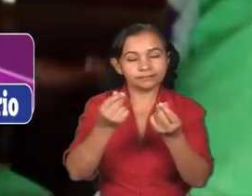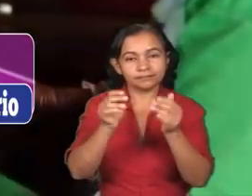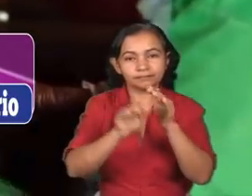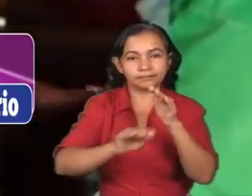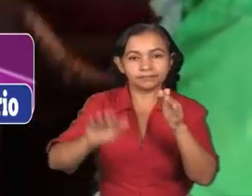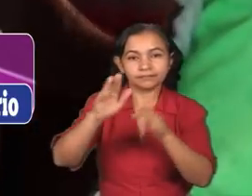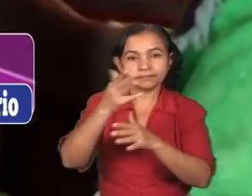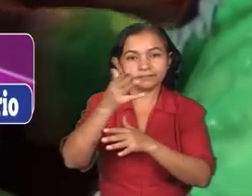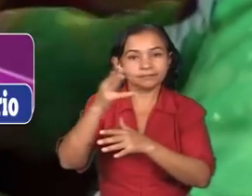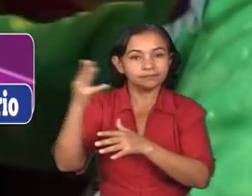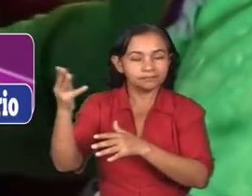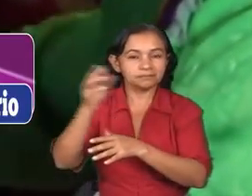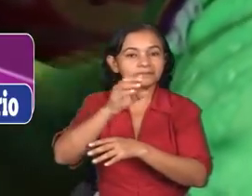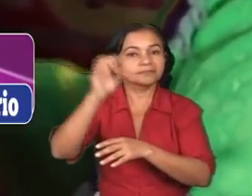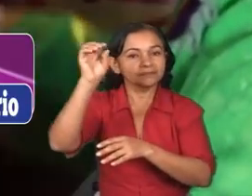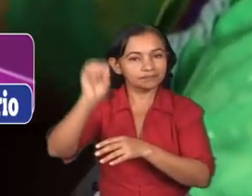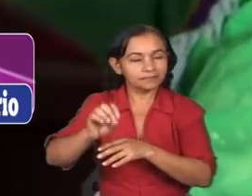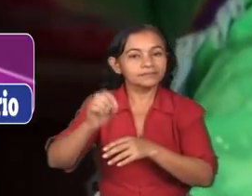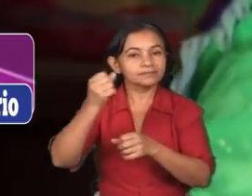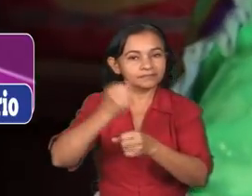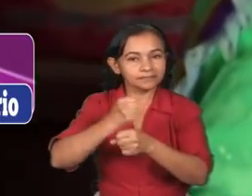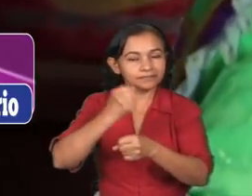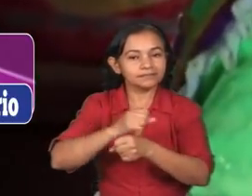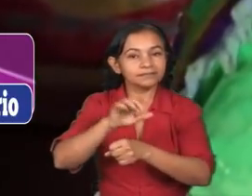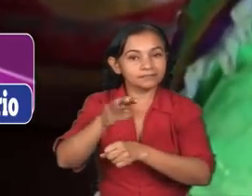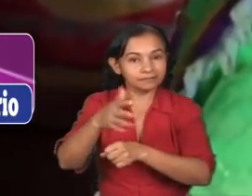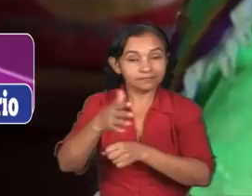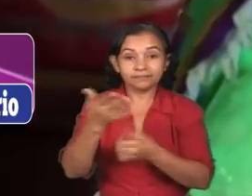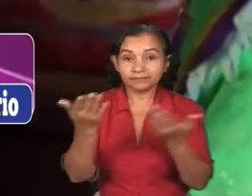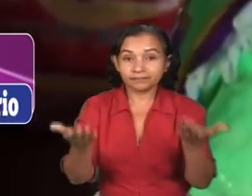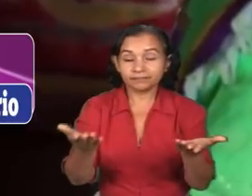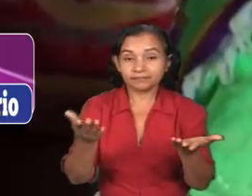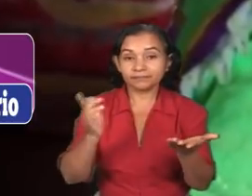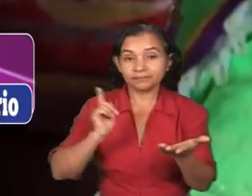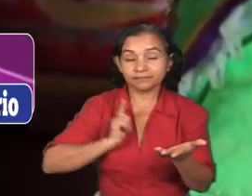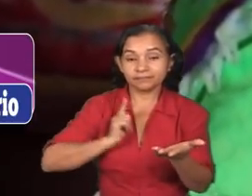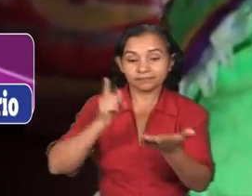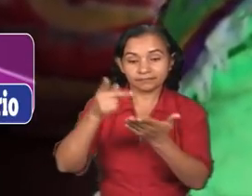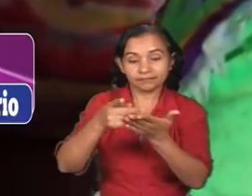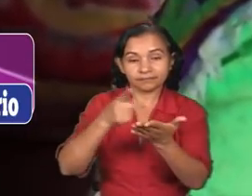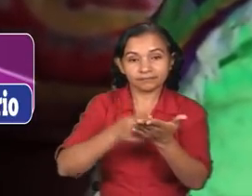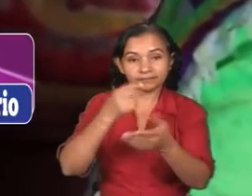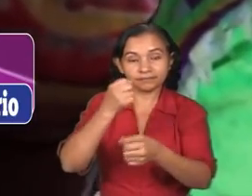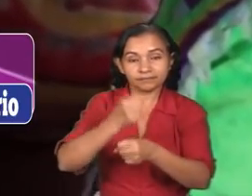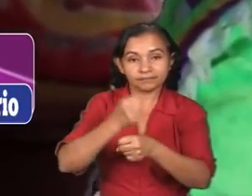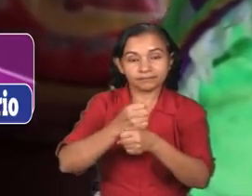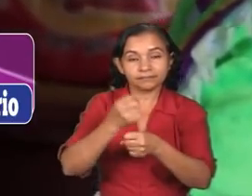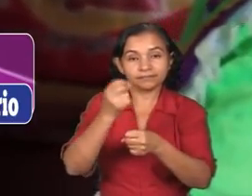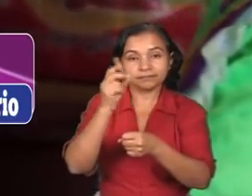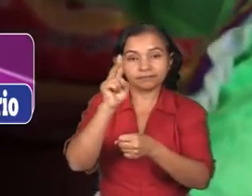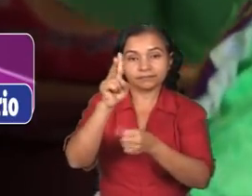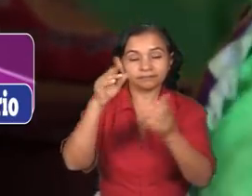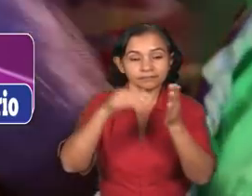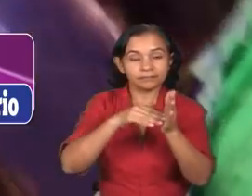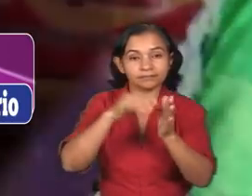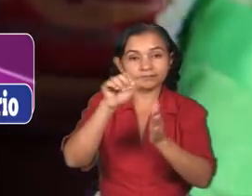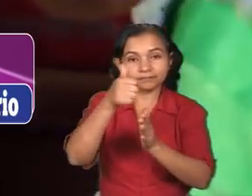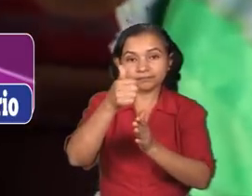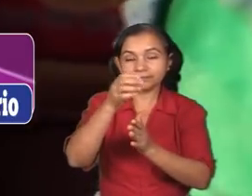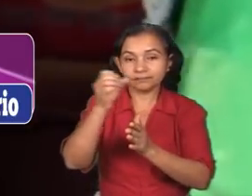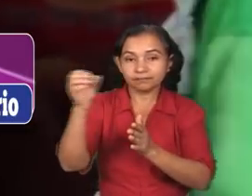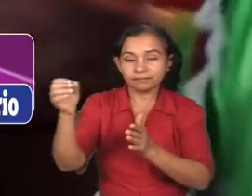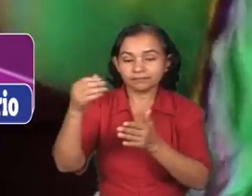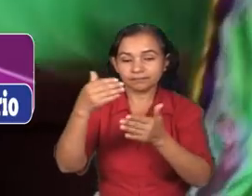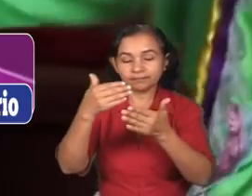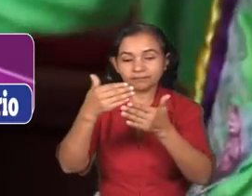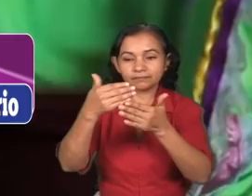del 99% de ejecución. ¿Ves? Entonces nosotros teníamos un presupuesto este año de 2.600...